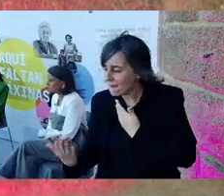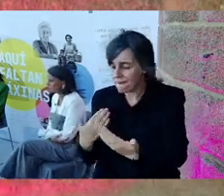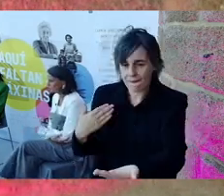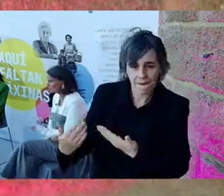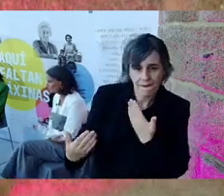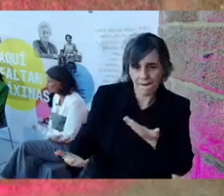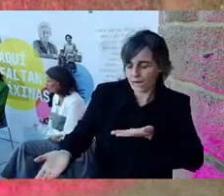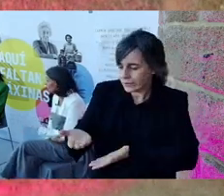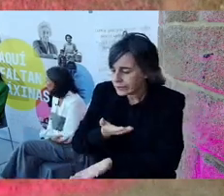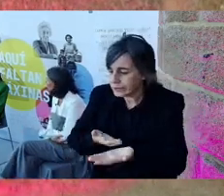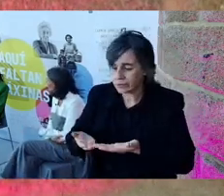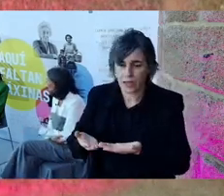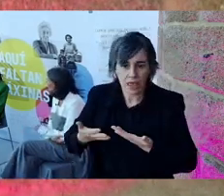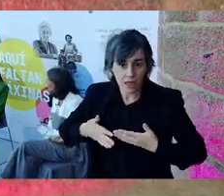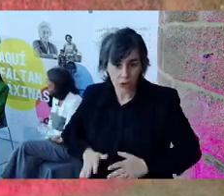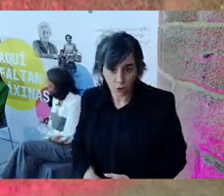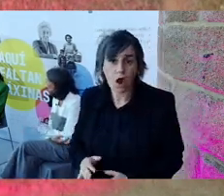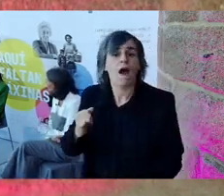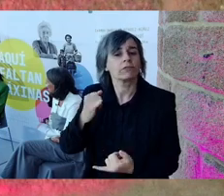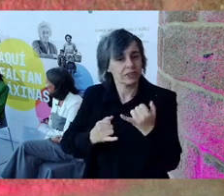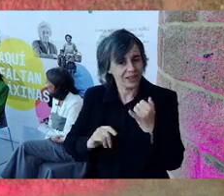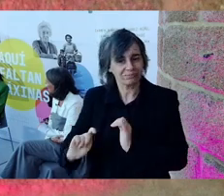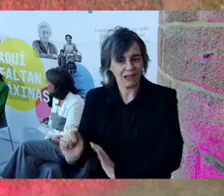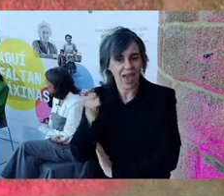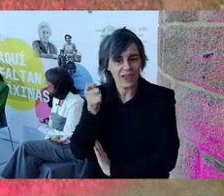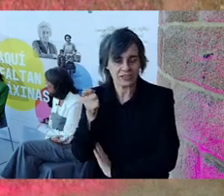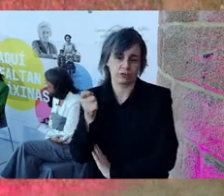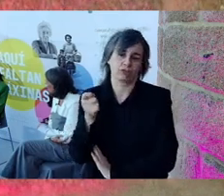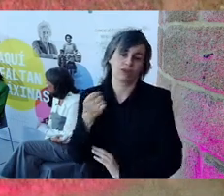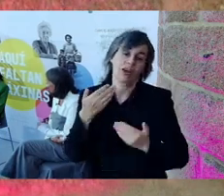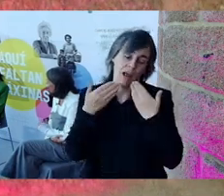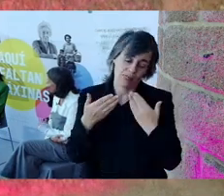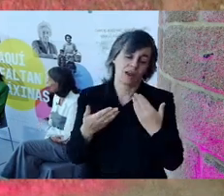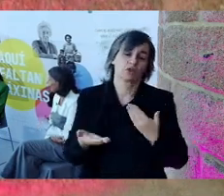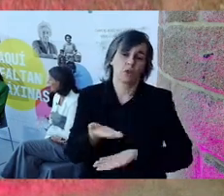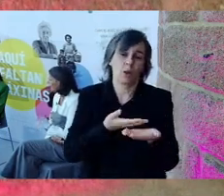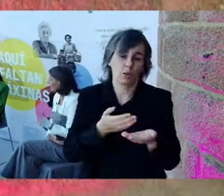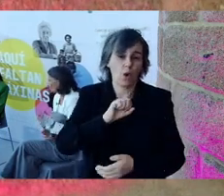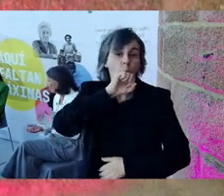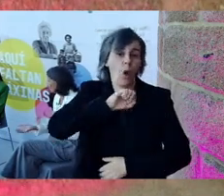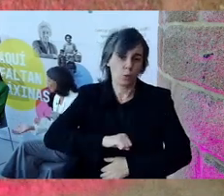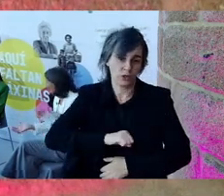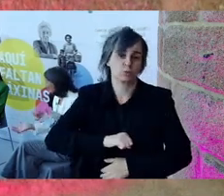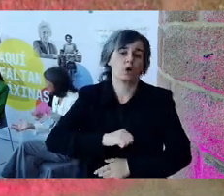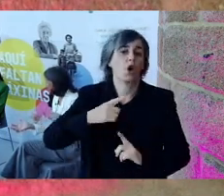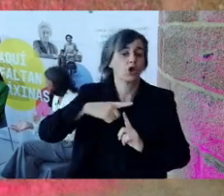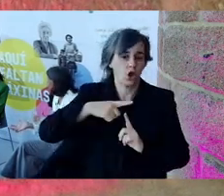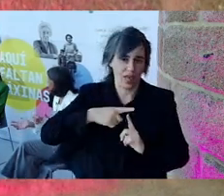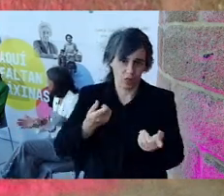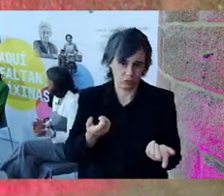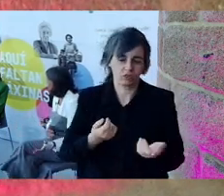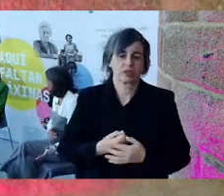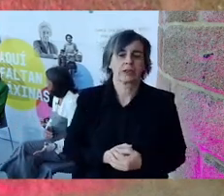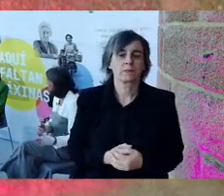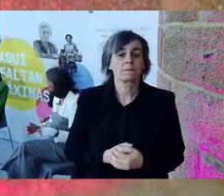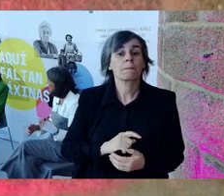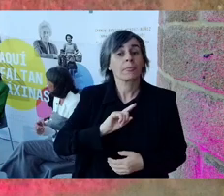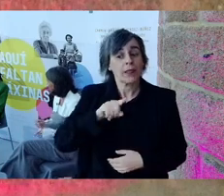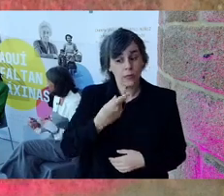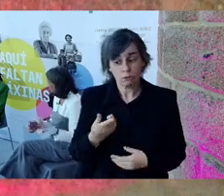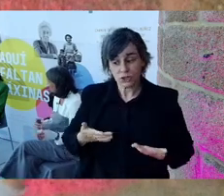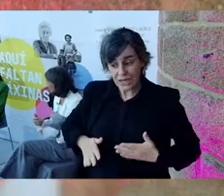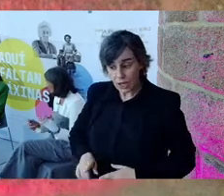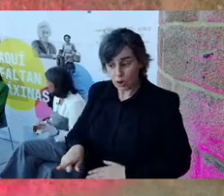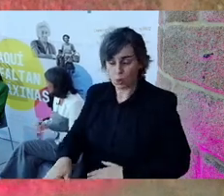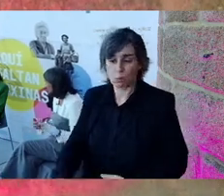hizo, lo consiguió, con la ayuda, por ejemplo, entre otros, sobre todo, del obispo de Toledo, ¿no? Luego mandó al niño,